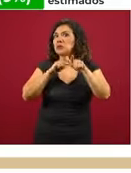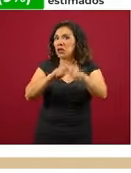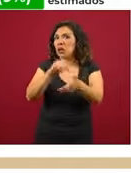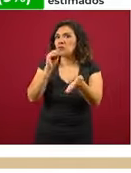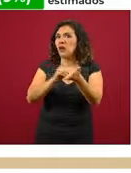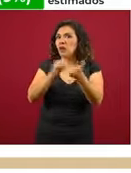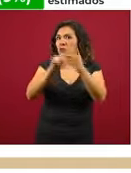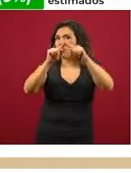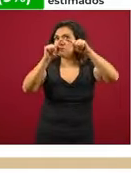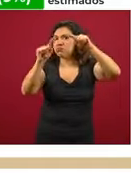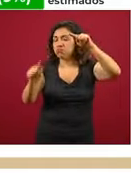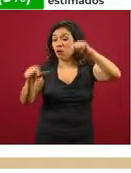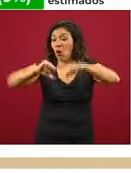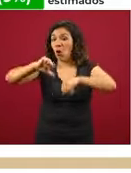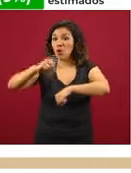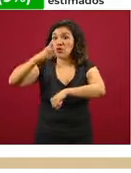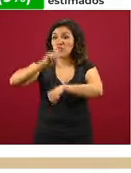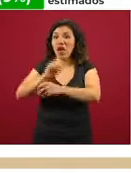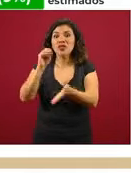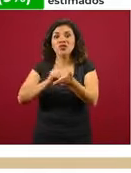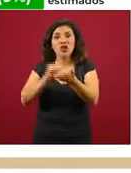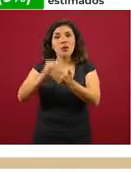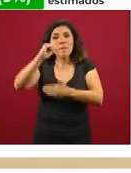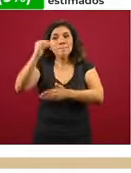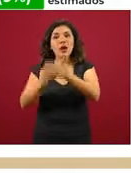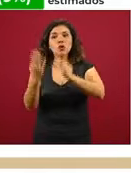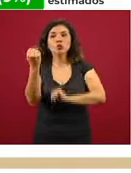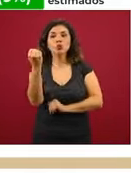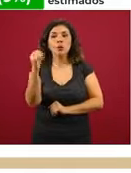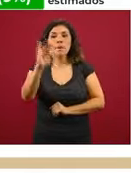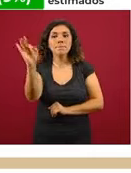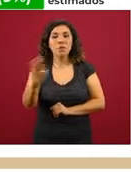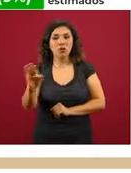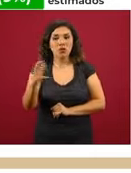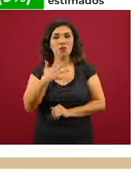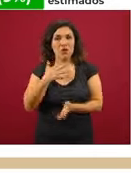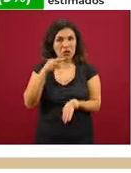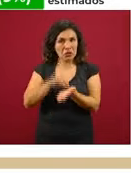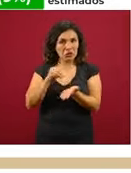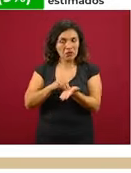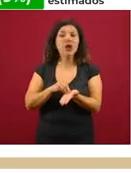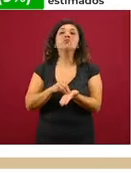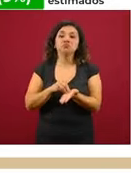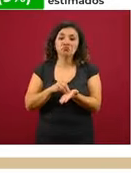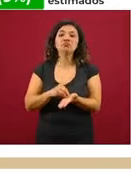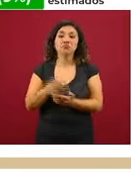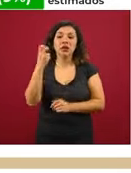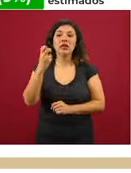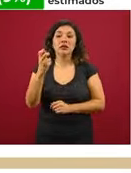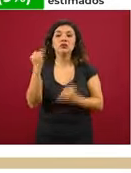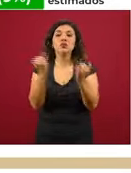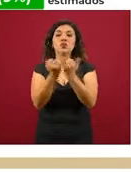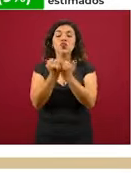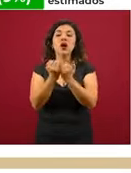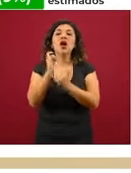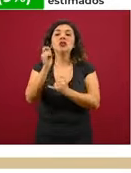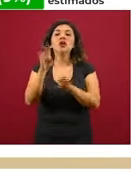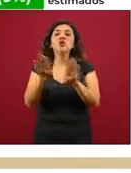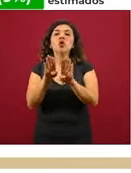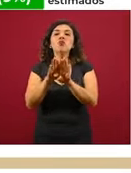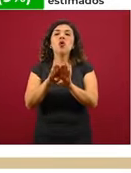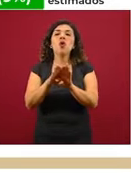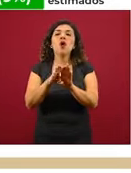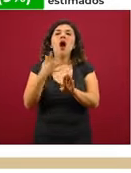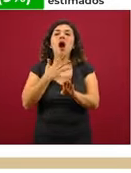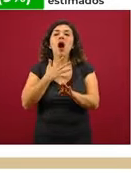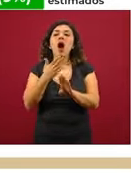mantiene, para el día de hoy es todavía de un menos 9%, y es posterior también a 2 semanas de